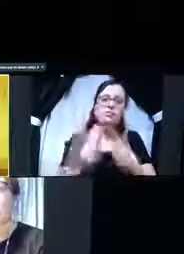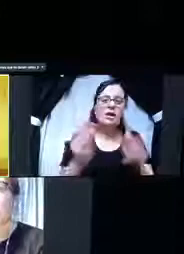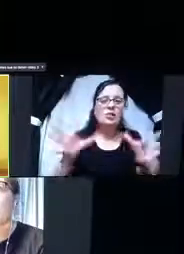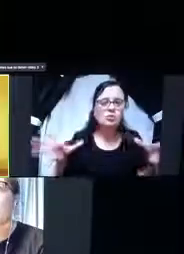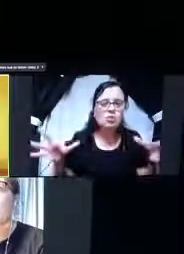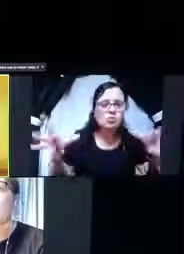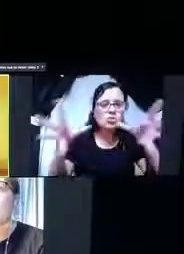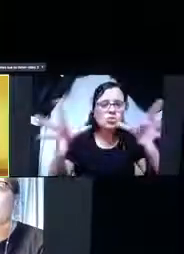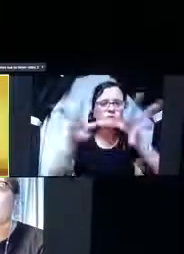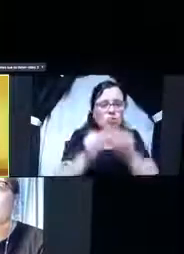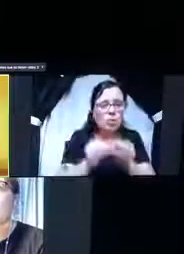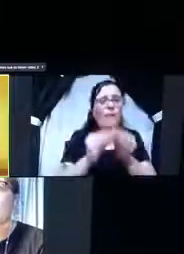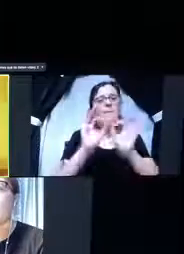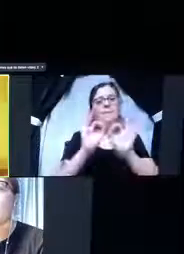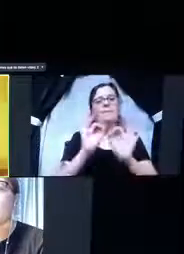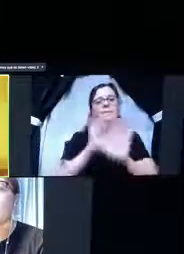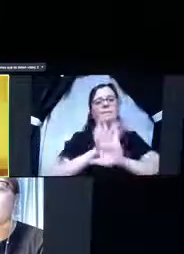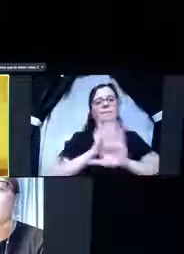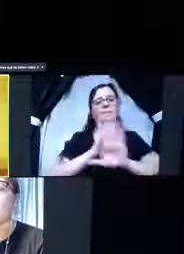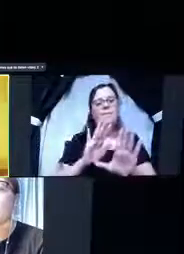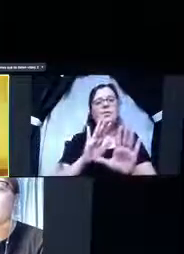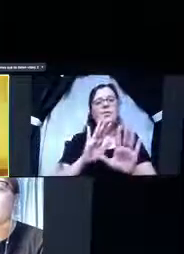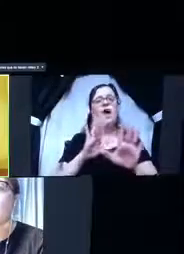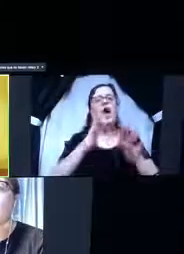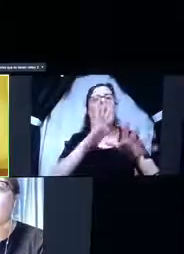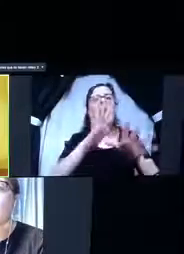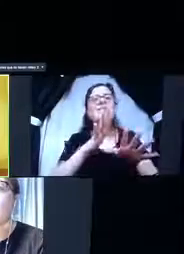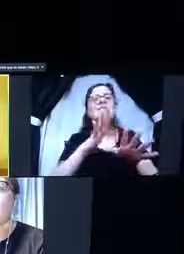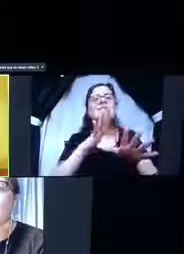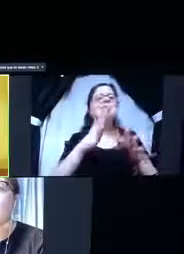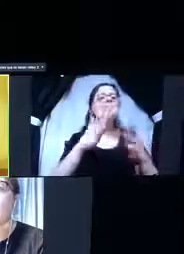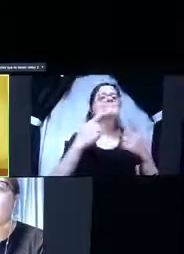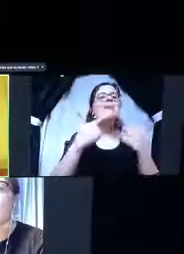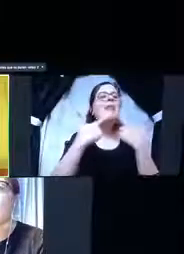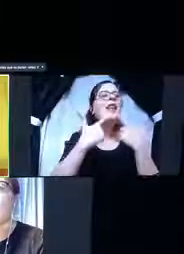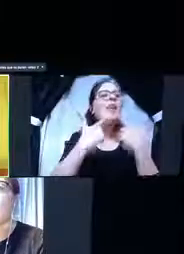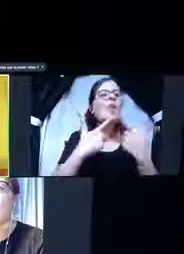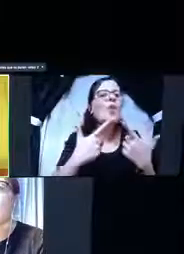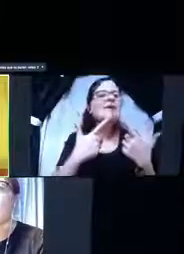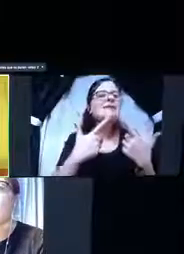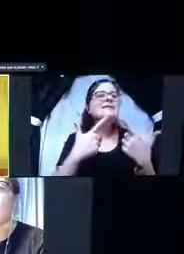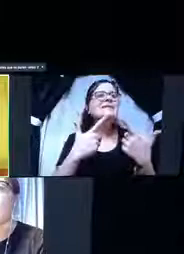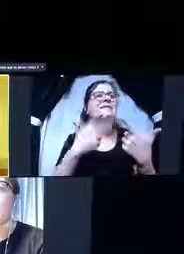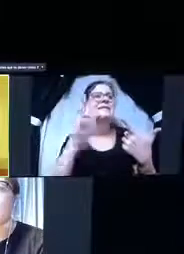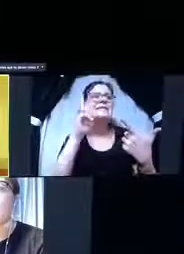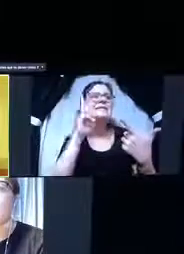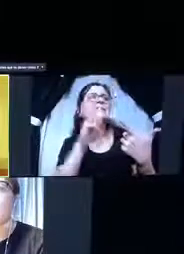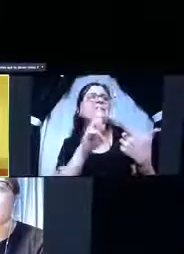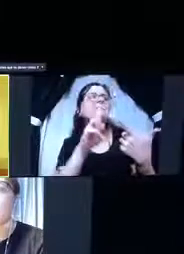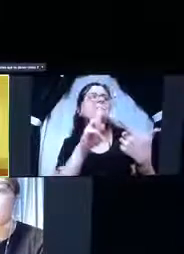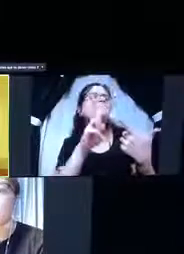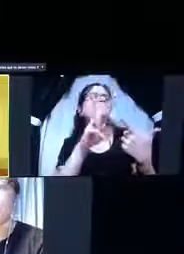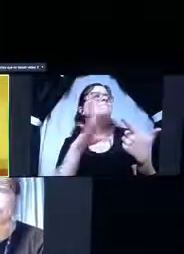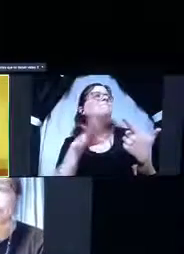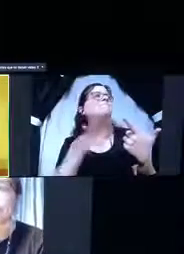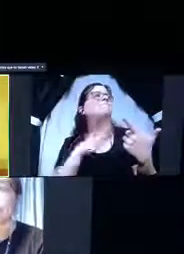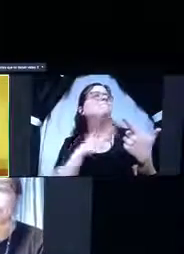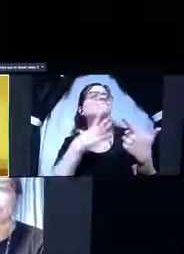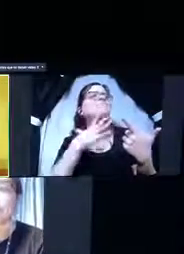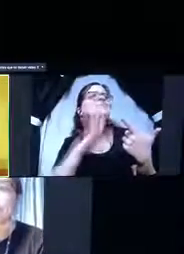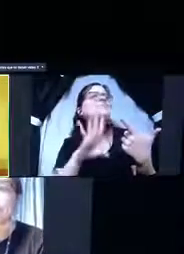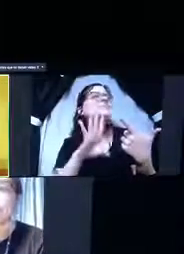lo cognitivo, cuando no hay lenguaje que medie entre el concepto y digamos, y el desarrollo cognitivo, se ve